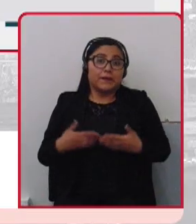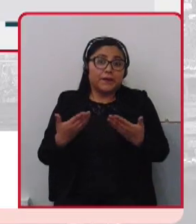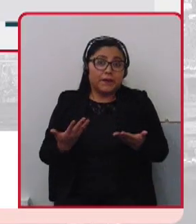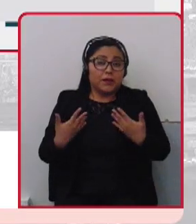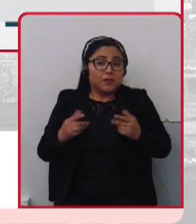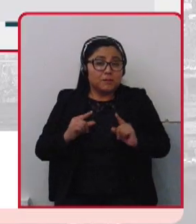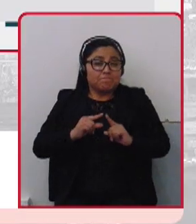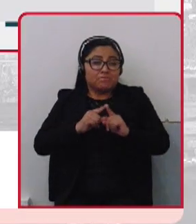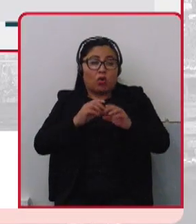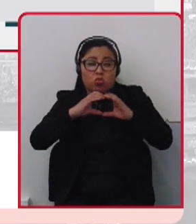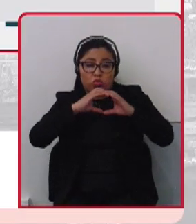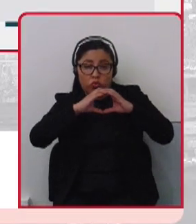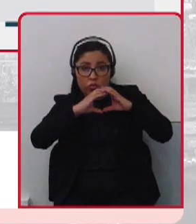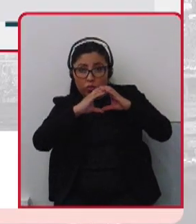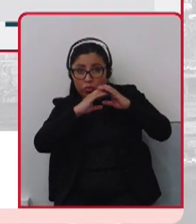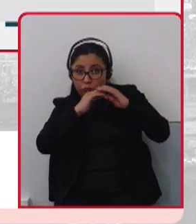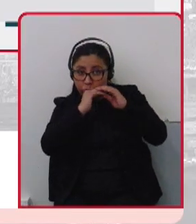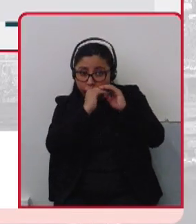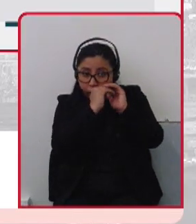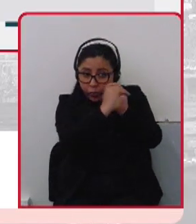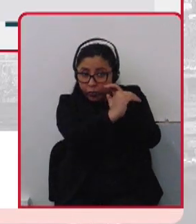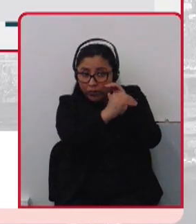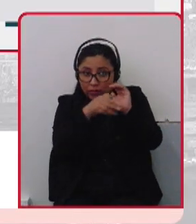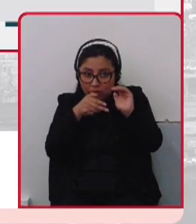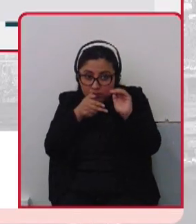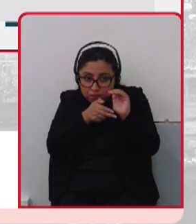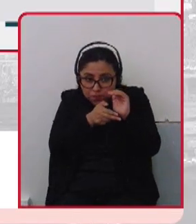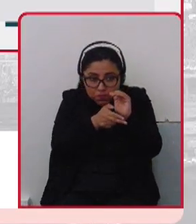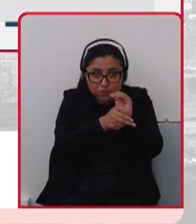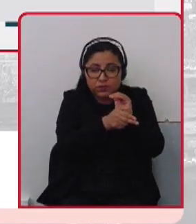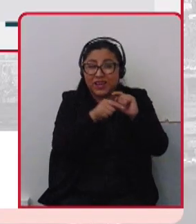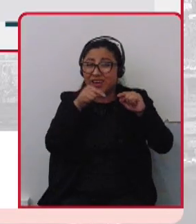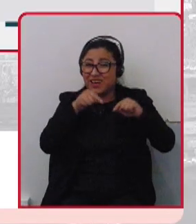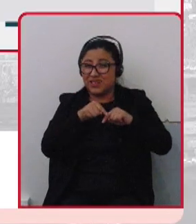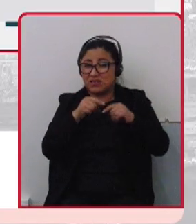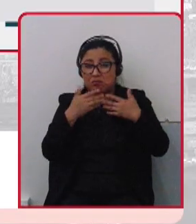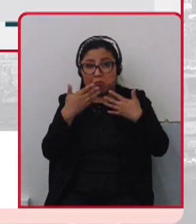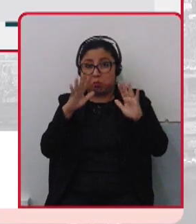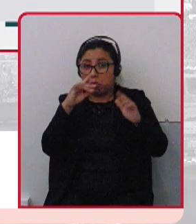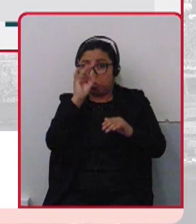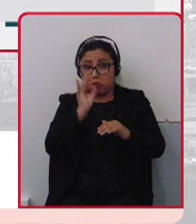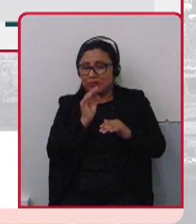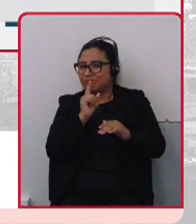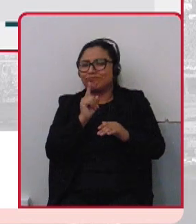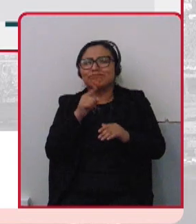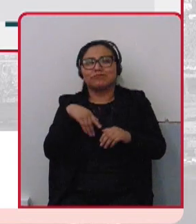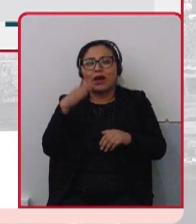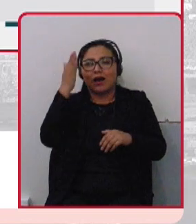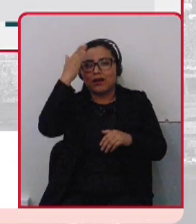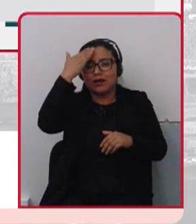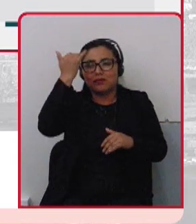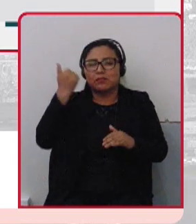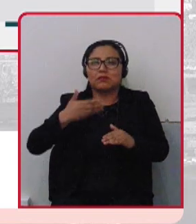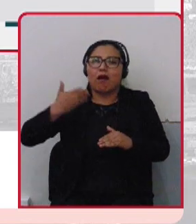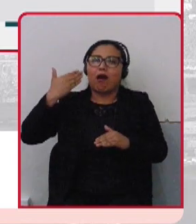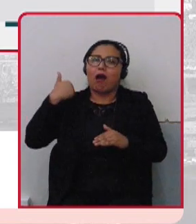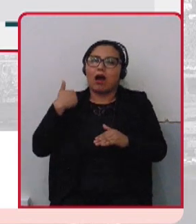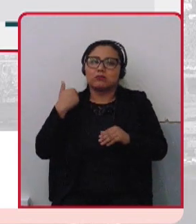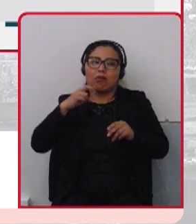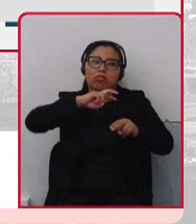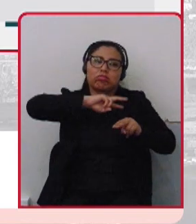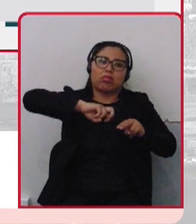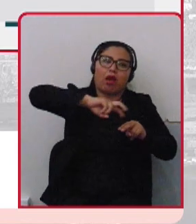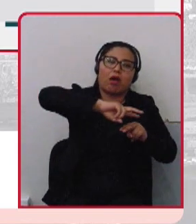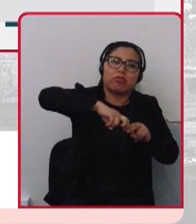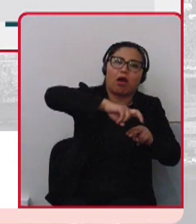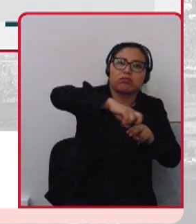Hablando de los túneles, no es un tema ajeno en Antamina. En Antamina nosotros operamos un túnel que va desde el Tajo a la